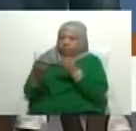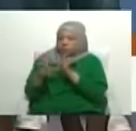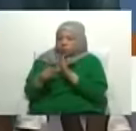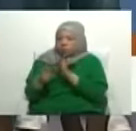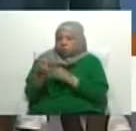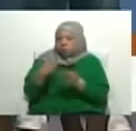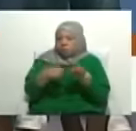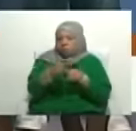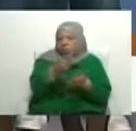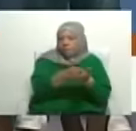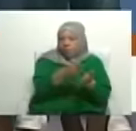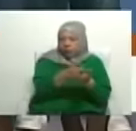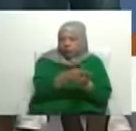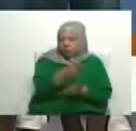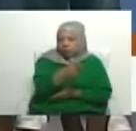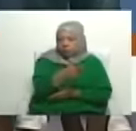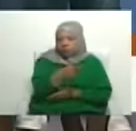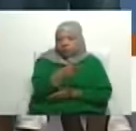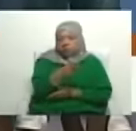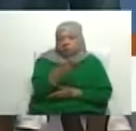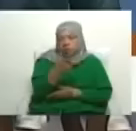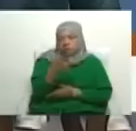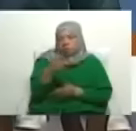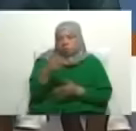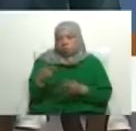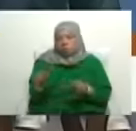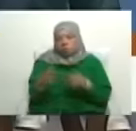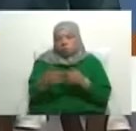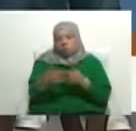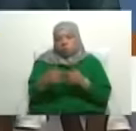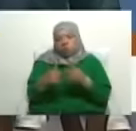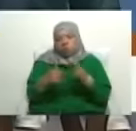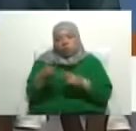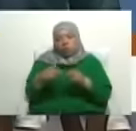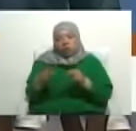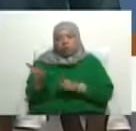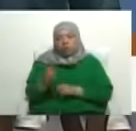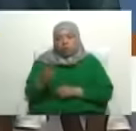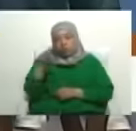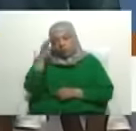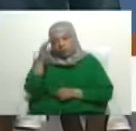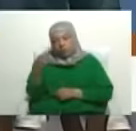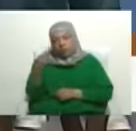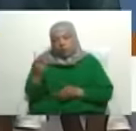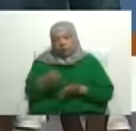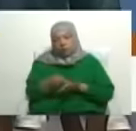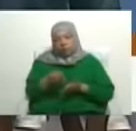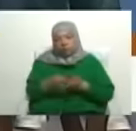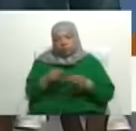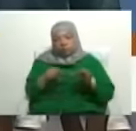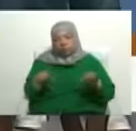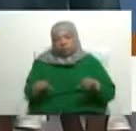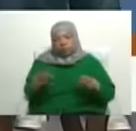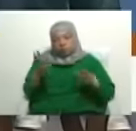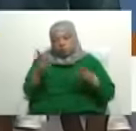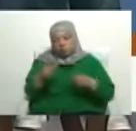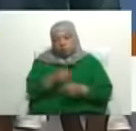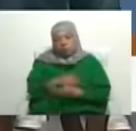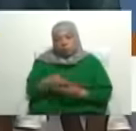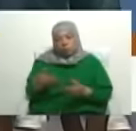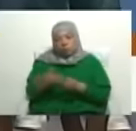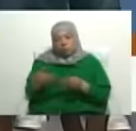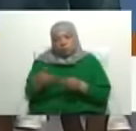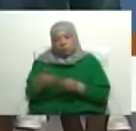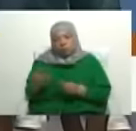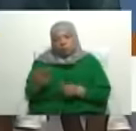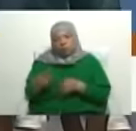paga para que se generen daños a la infraestructura militar de Venezuela, no sé cuántos miles de dólares por cada tanque